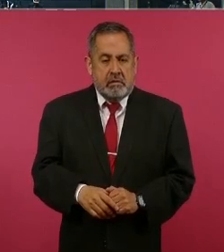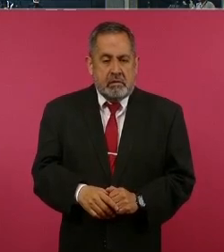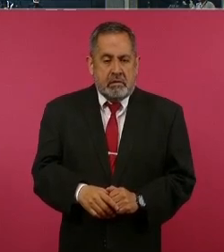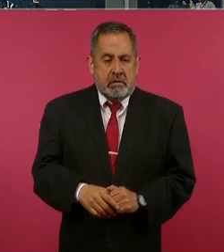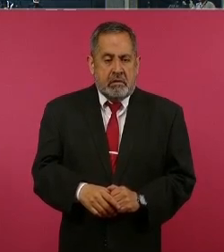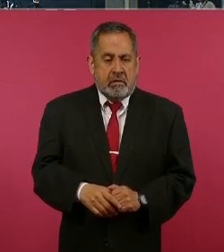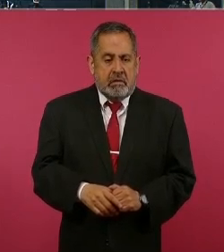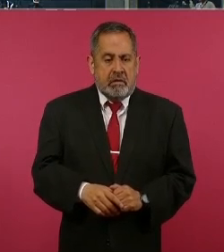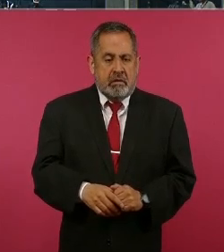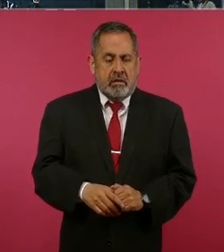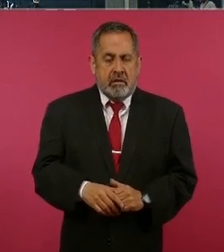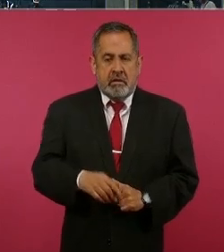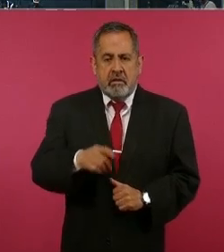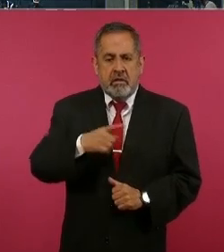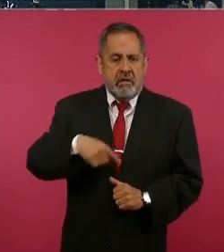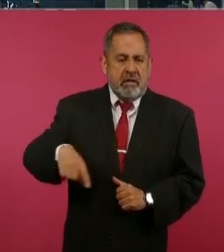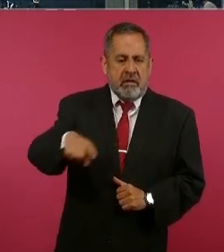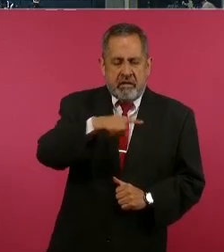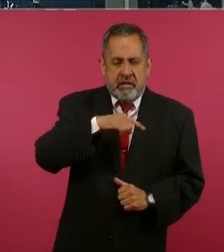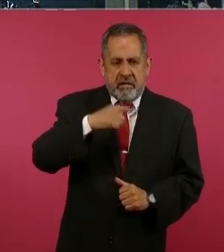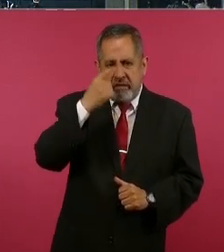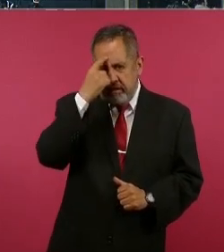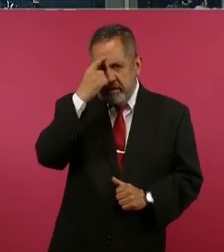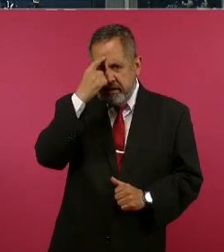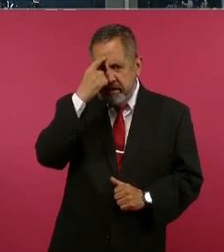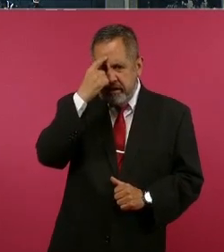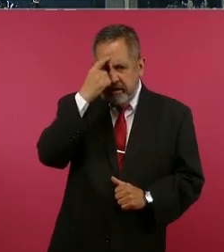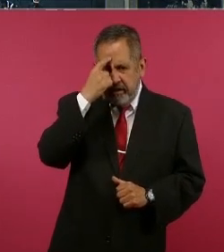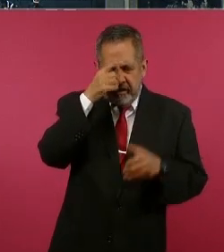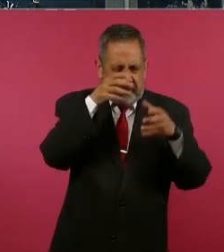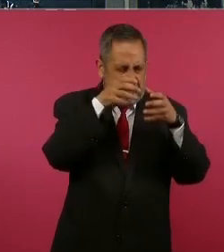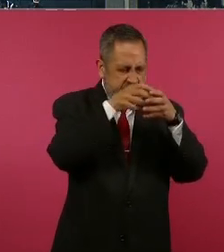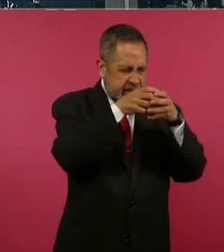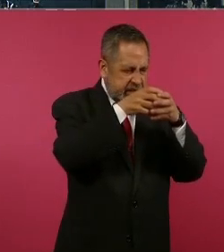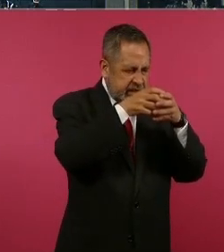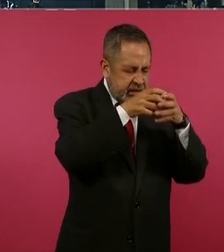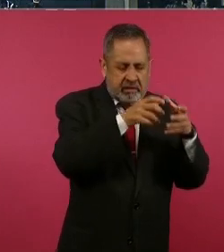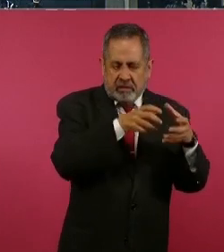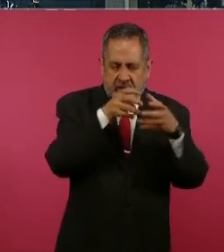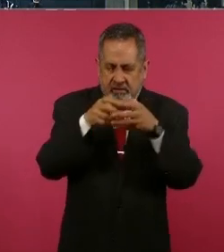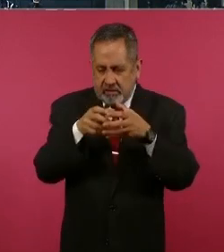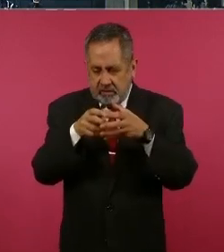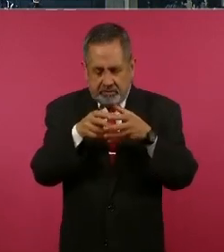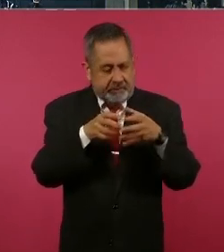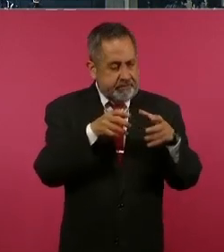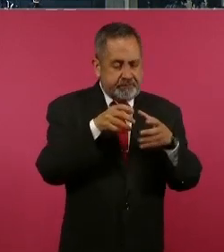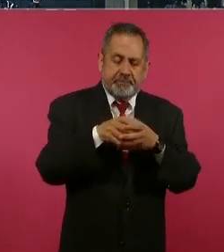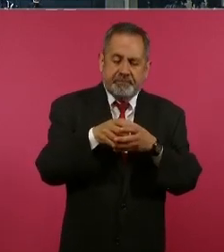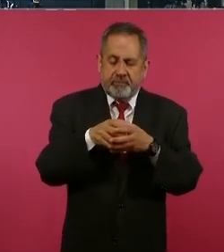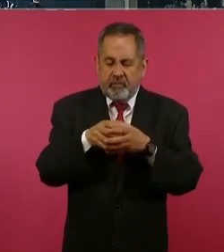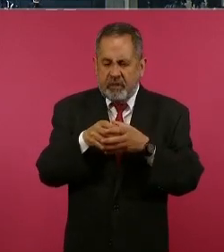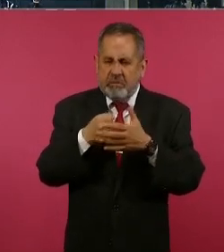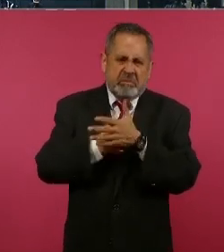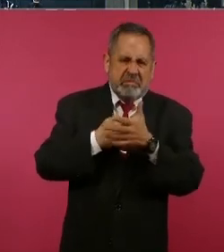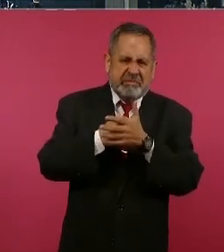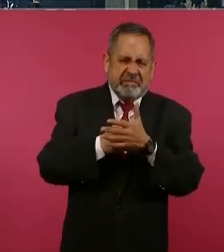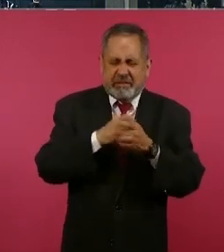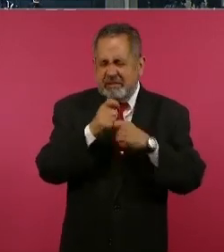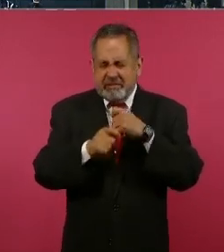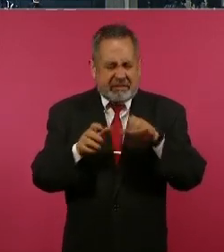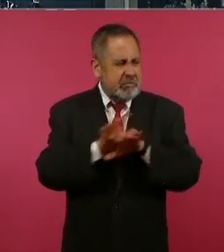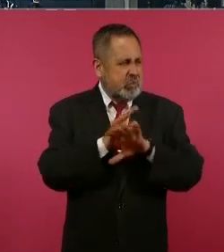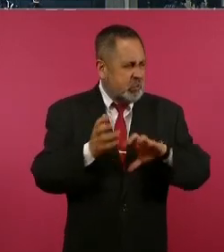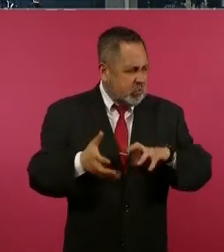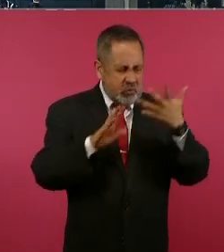o mayor conciencia política en una élite, en una vanguardia, en